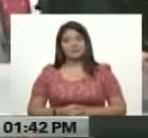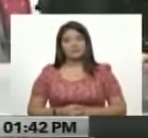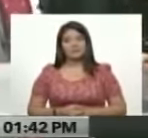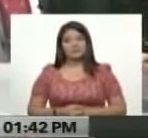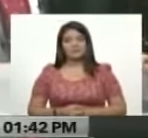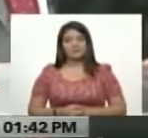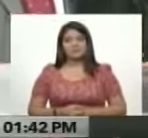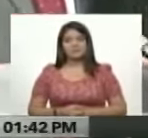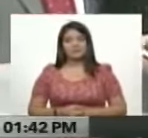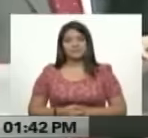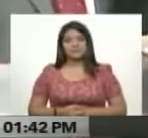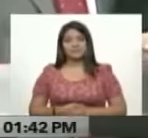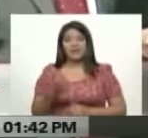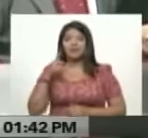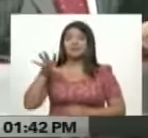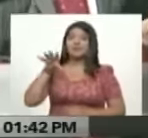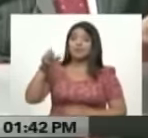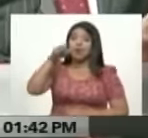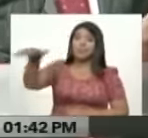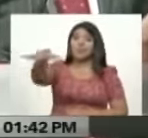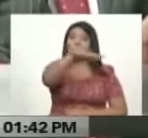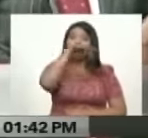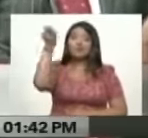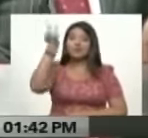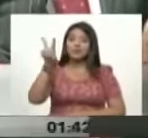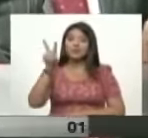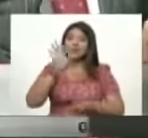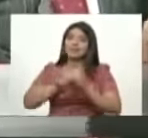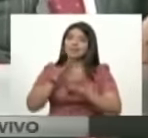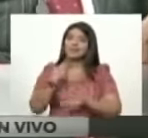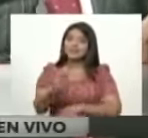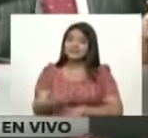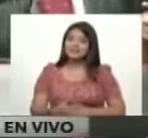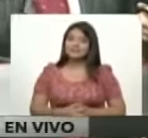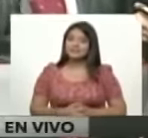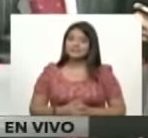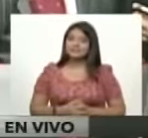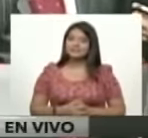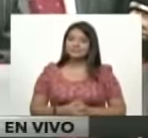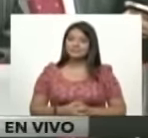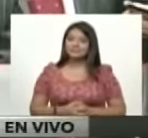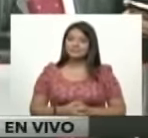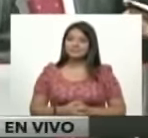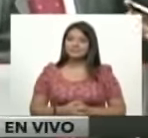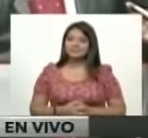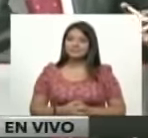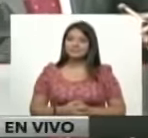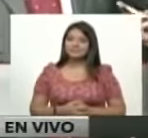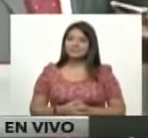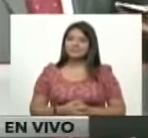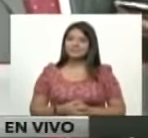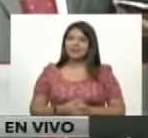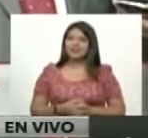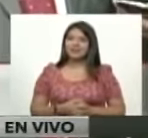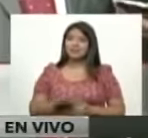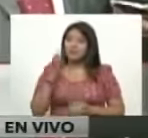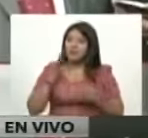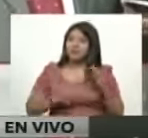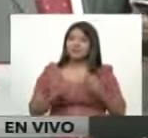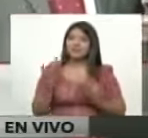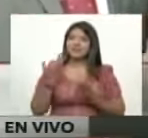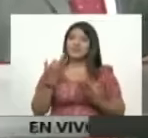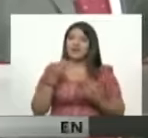esto, le decimos al pueblo de Venezuela que esos contrabandos, para justificar la